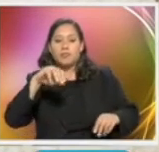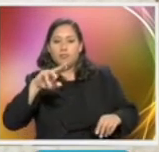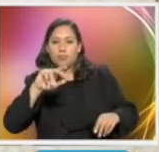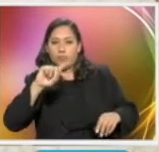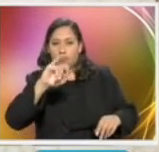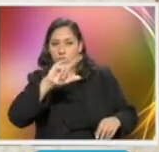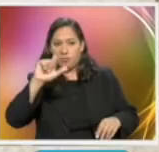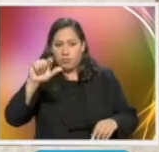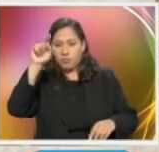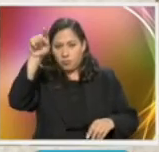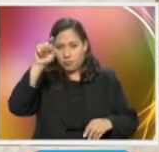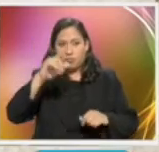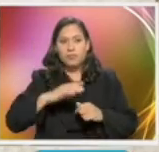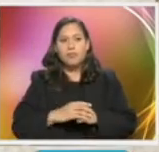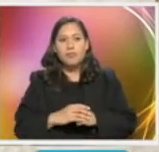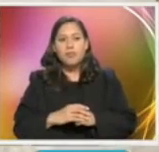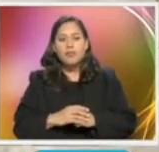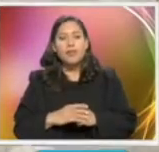allá